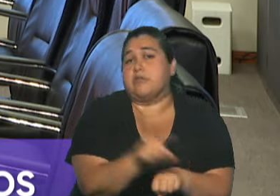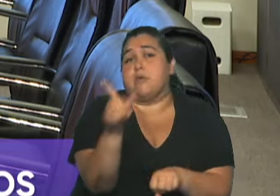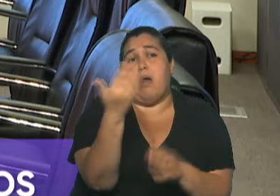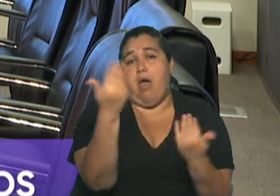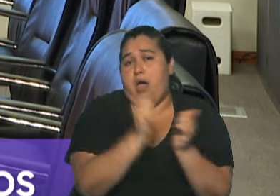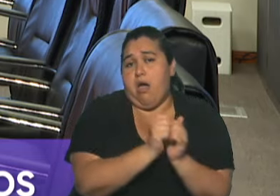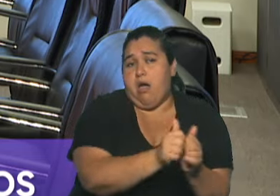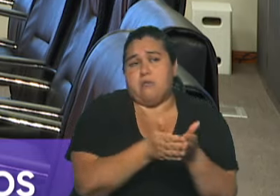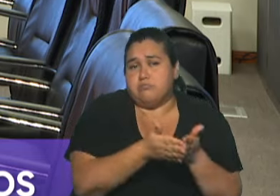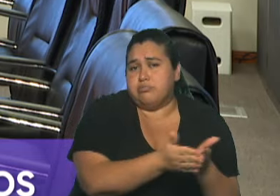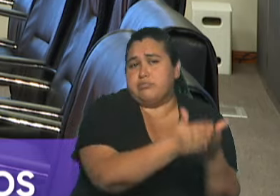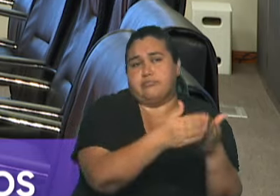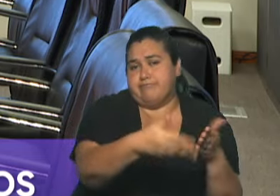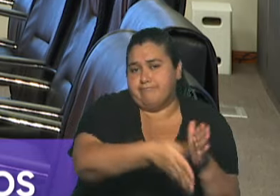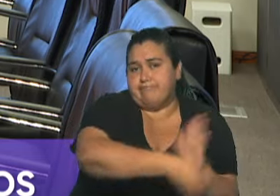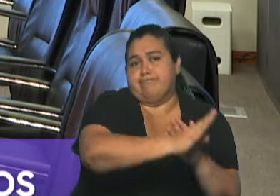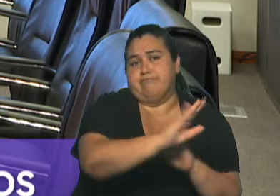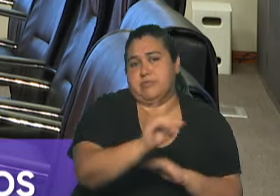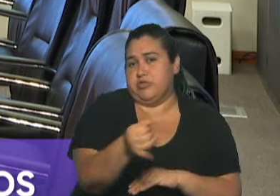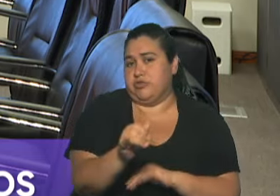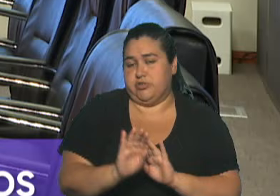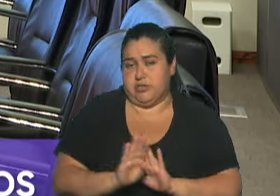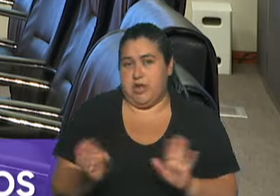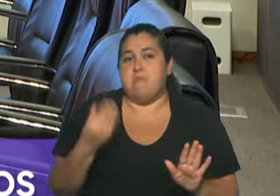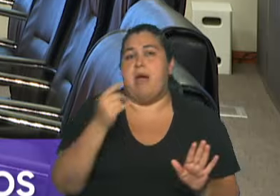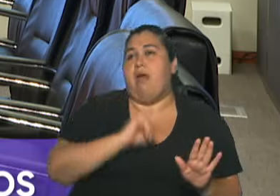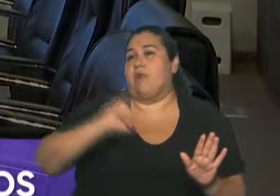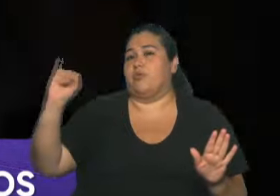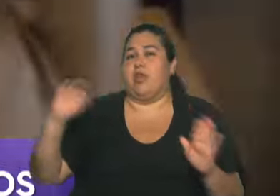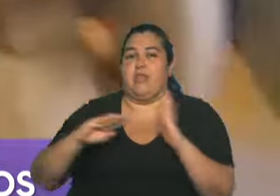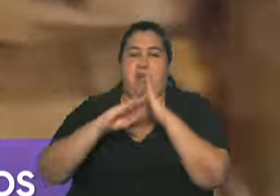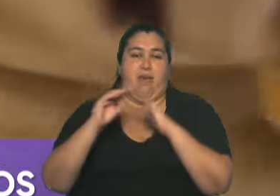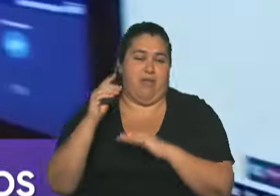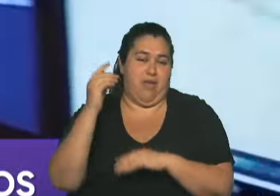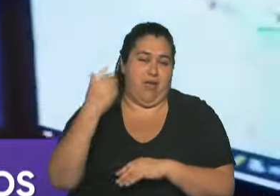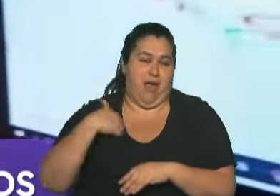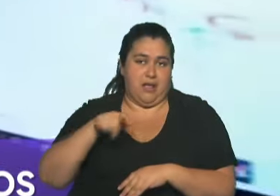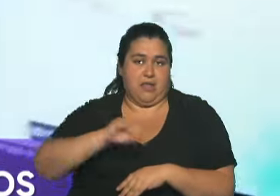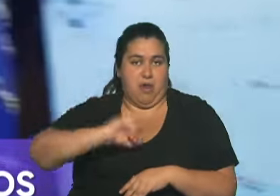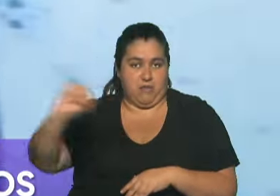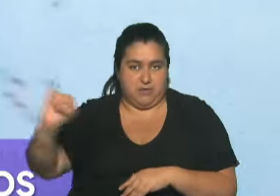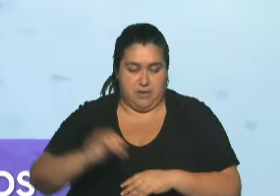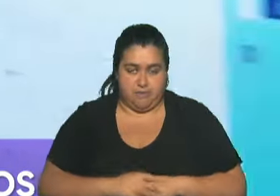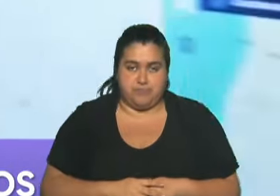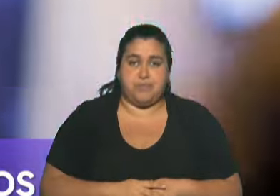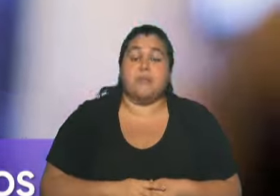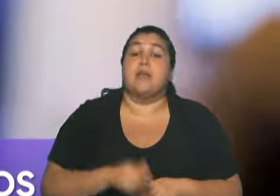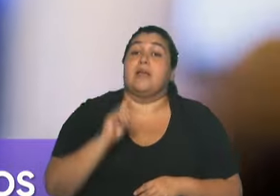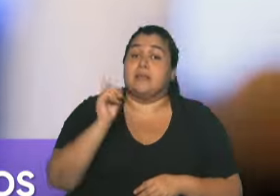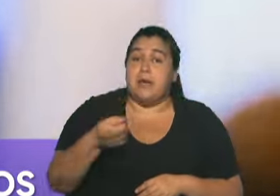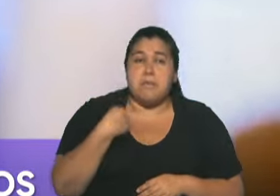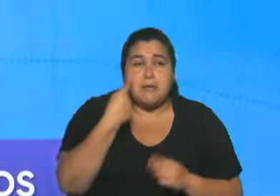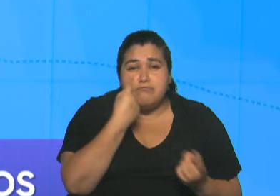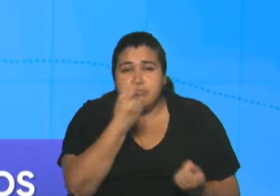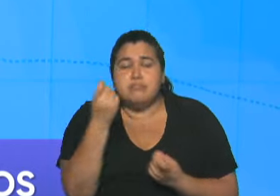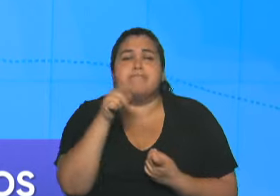darle intervención a las autoridades Argentina en la materia pesquera en Otro aspecto desde la prefectura también se Indicó que